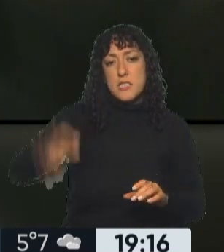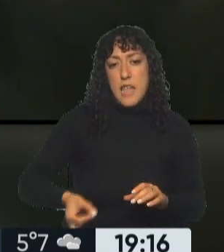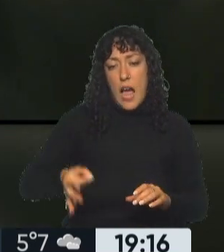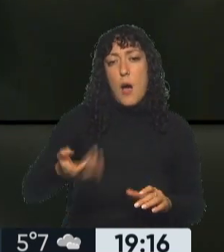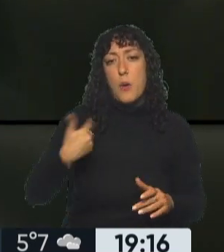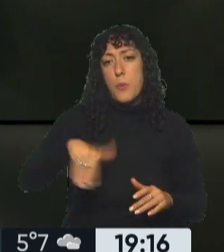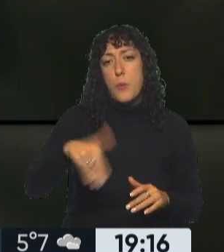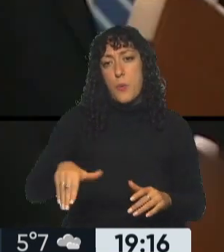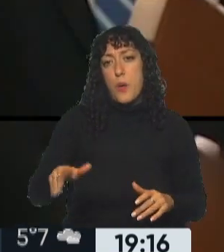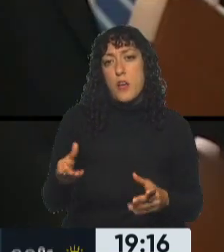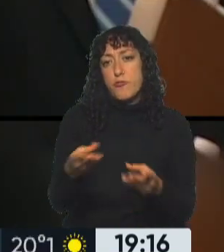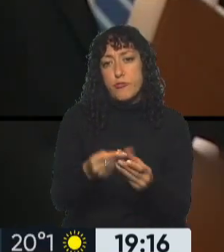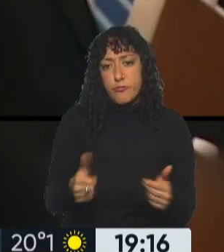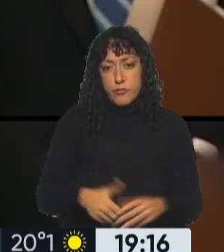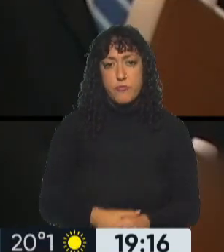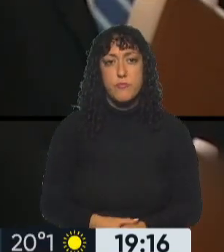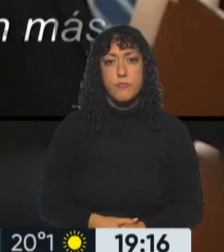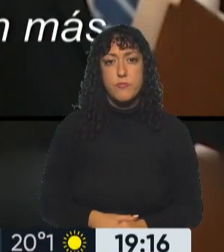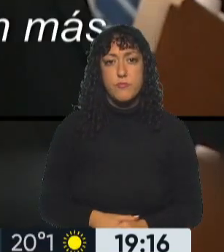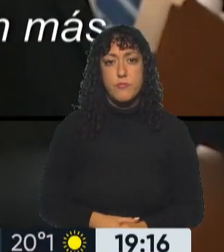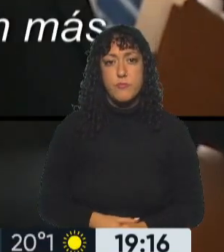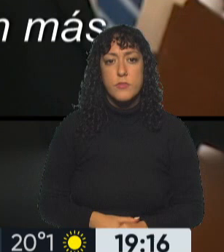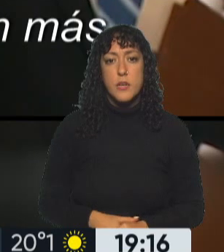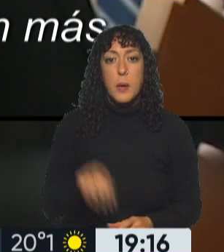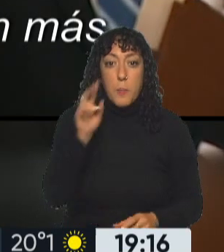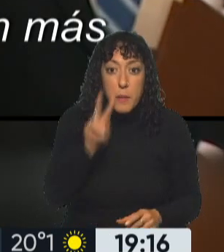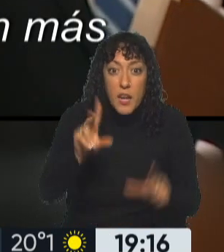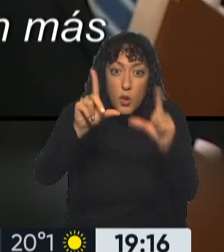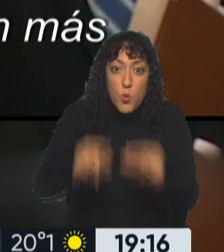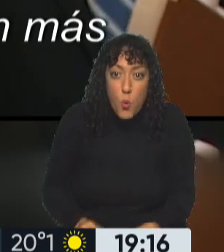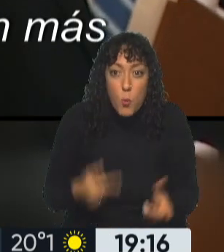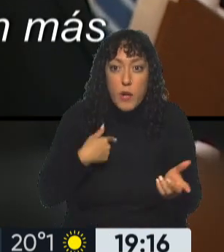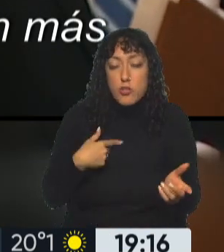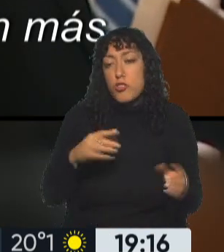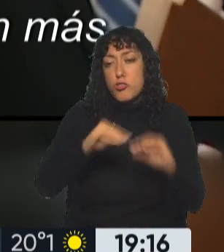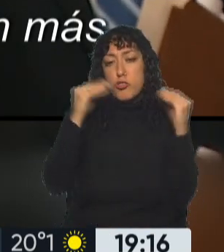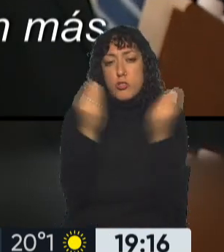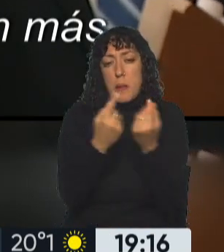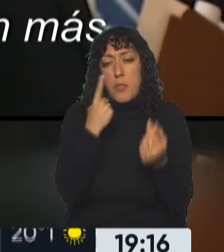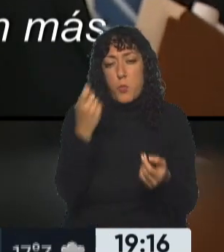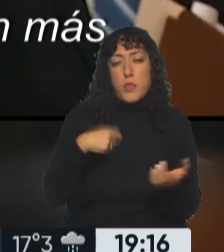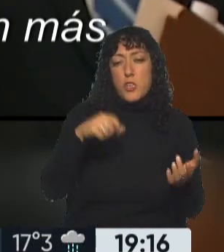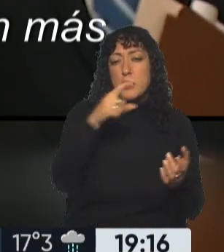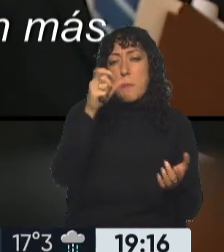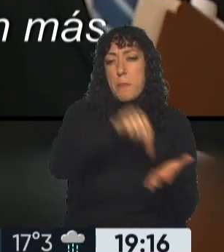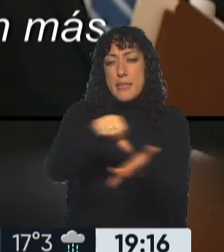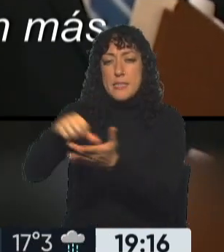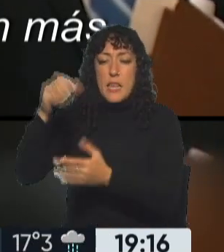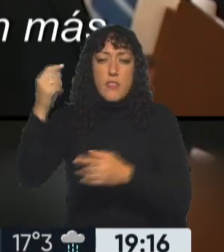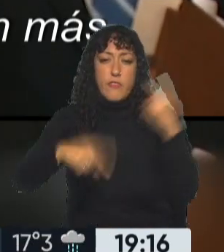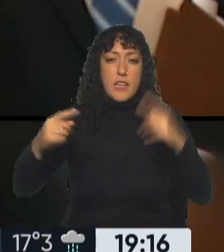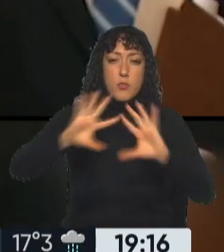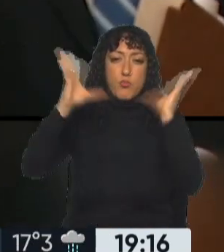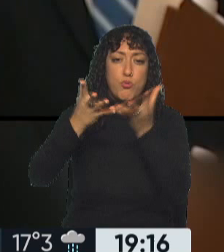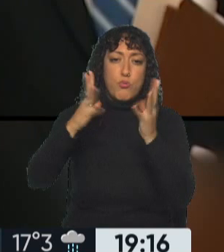heat, as the heat comes in. You look at the numbers, I see the numbers with, just by watching you folks, I see it's over 100